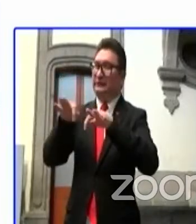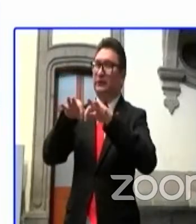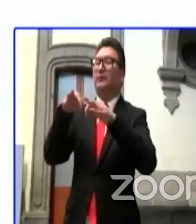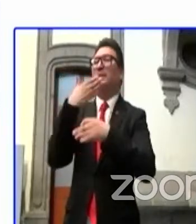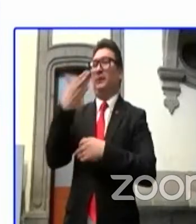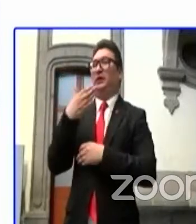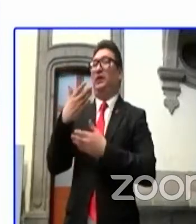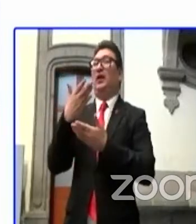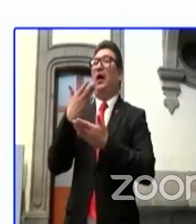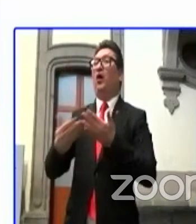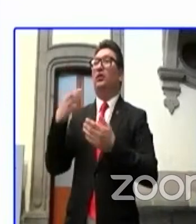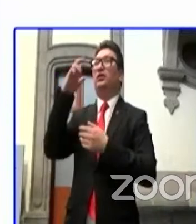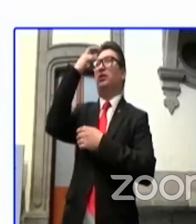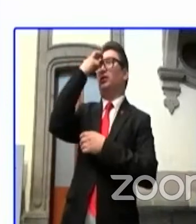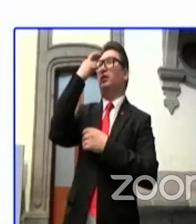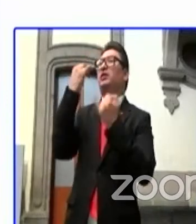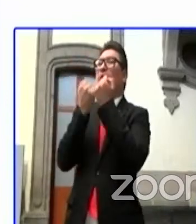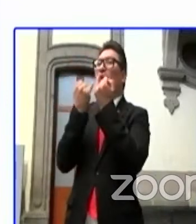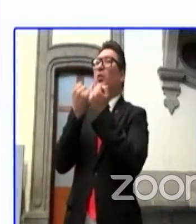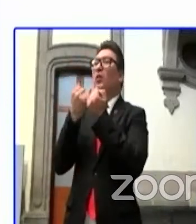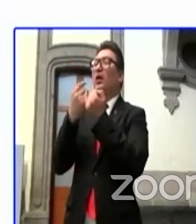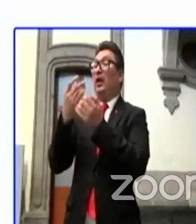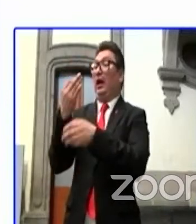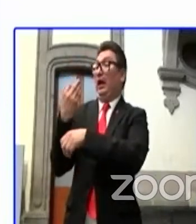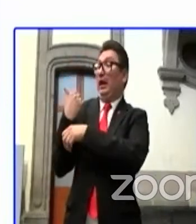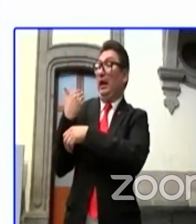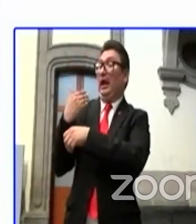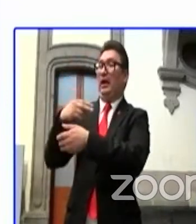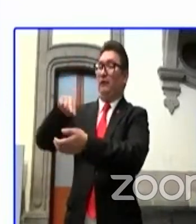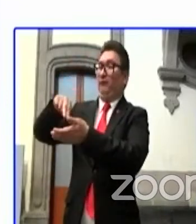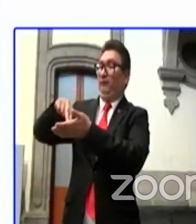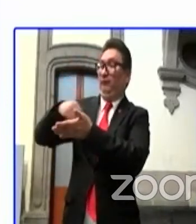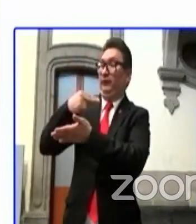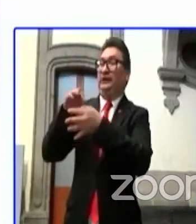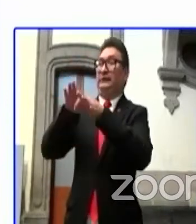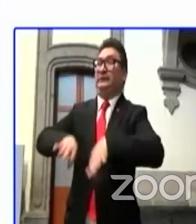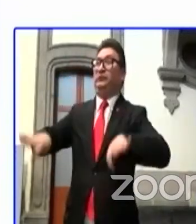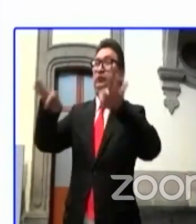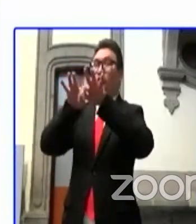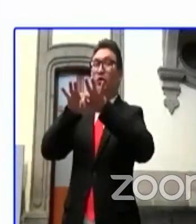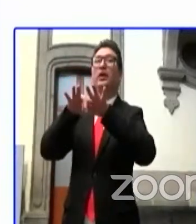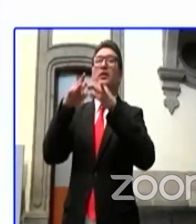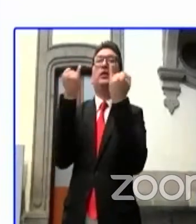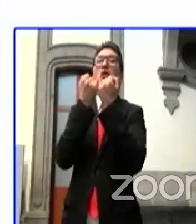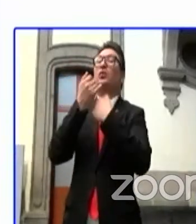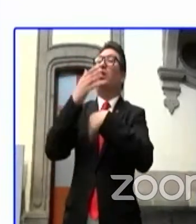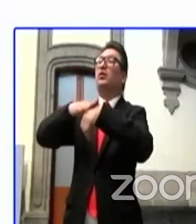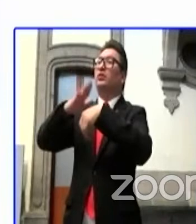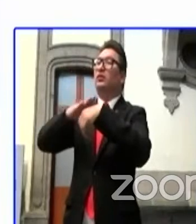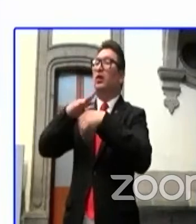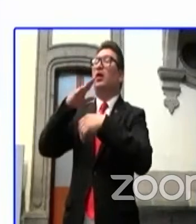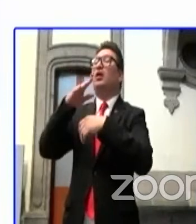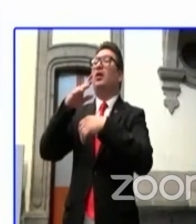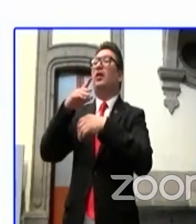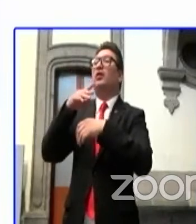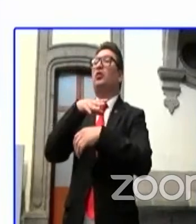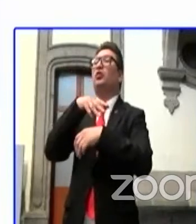también, a propósito de la firma que se ha hecho tan importante con el trabajo, la observación general número